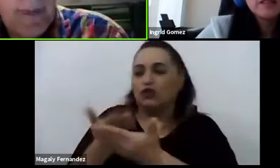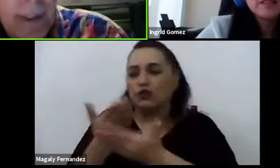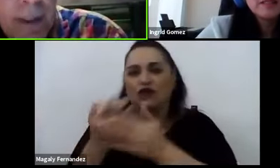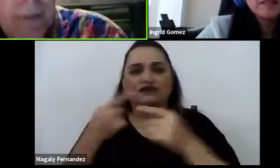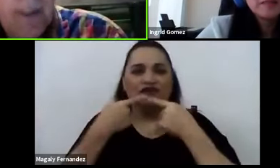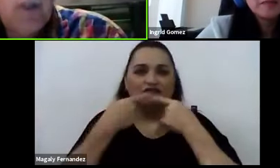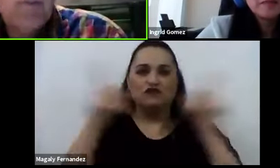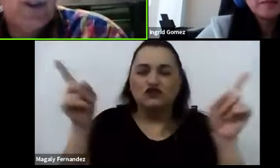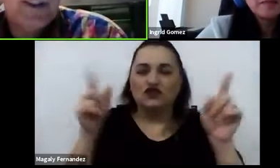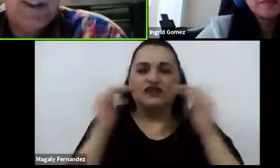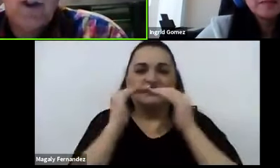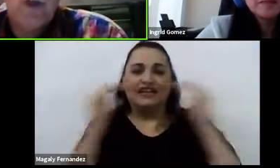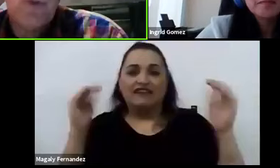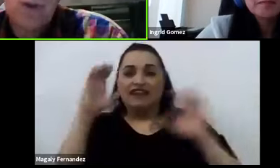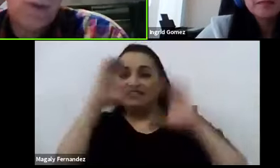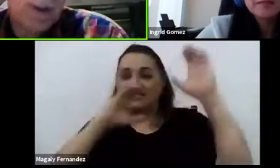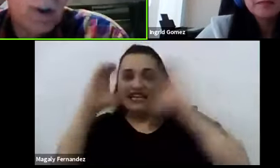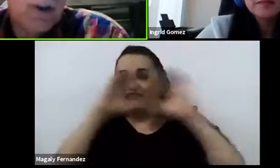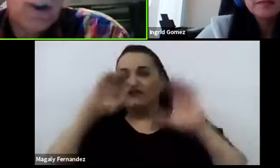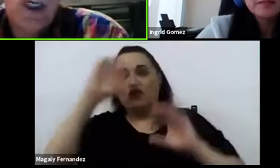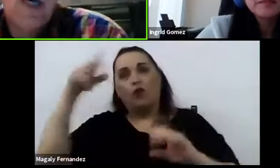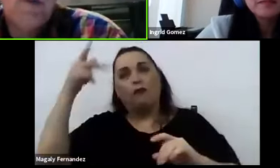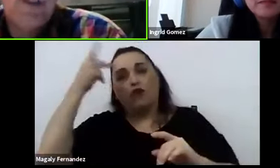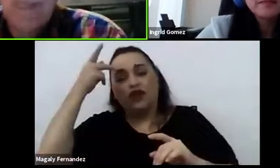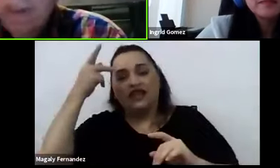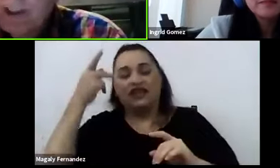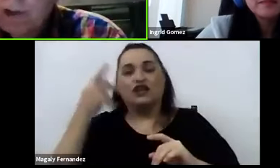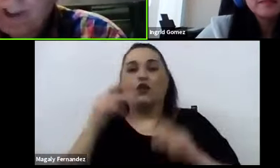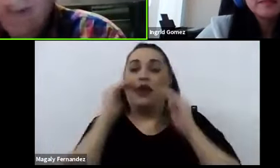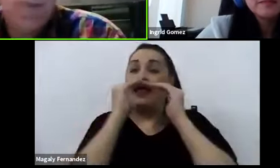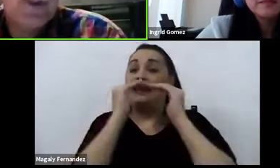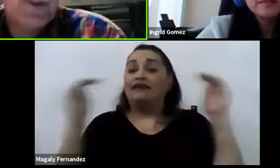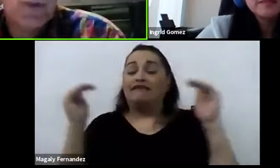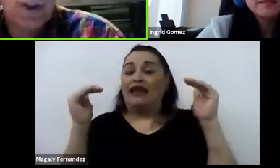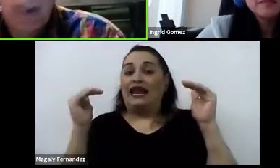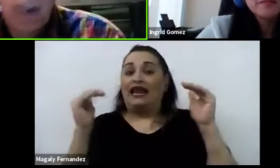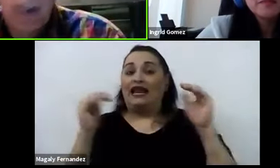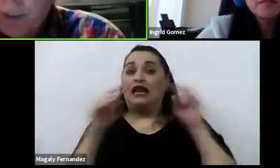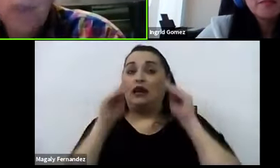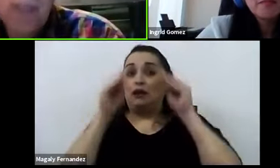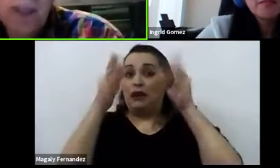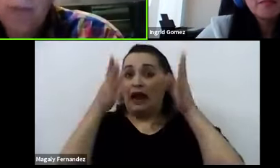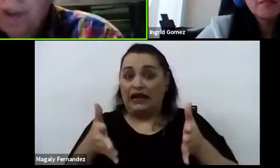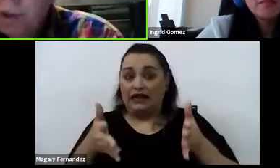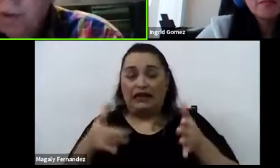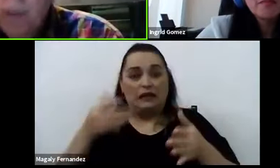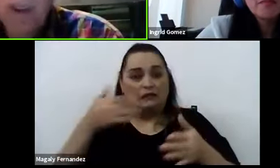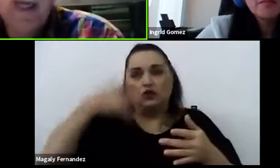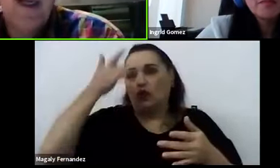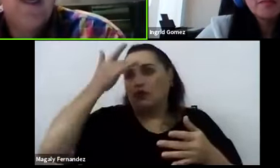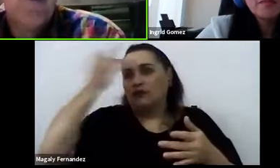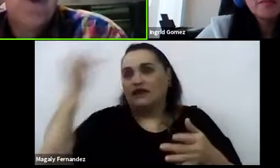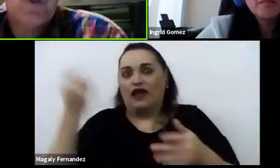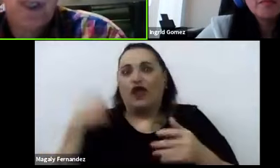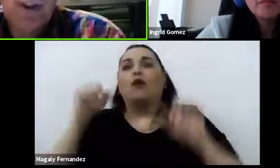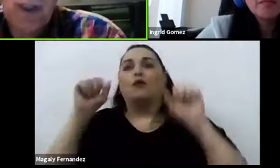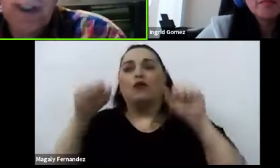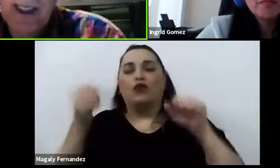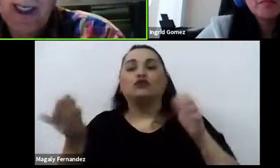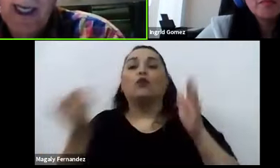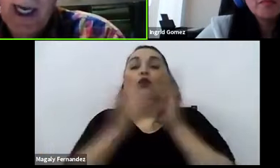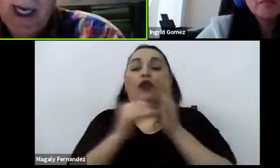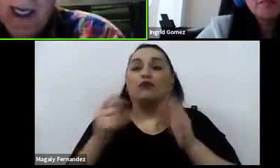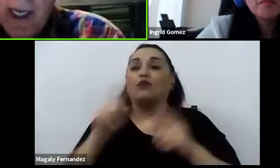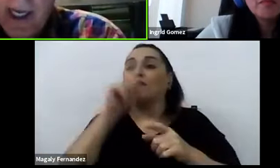nivel científico, político, como sobre todo a un nivel que en los académicos hemos olvidado. Por eso vuelvo a la pregunta de